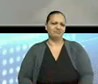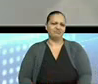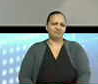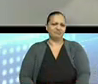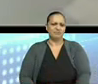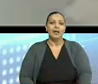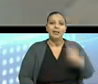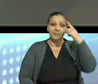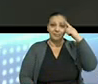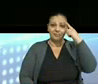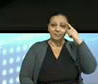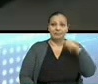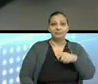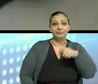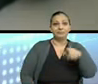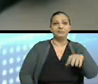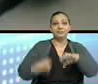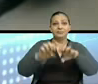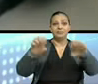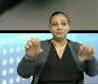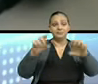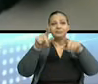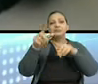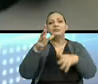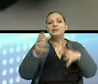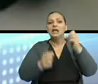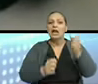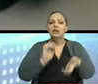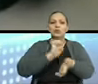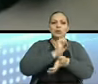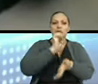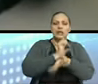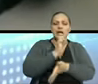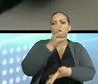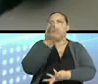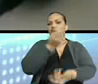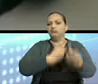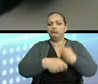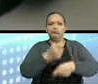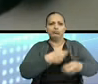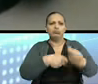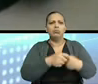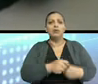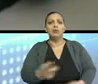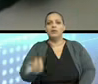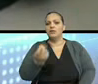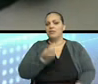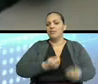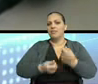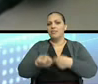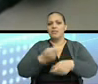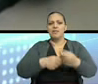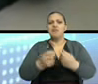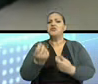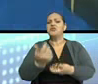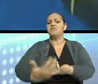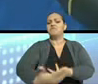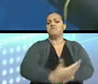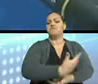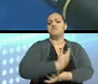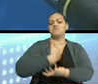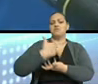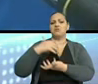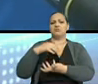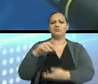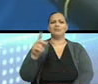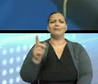se gana en un queso? 25 centavos. En un litro de leche, ¿cuánto se ganan? A veces son 10 centavos. 10 centavos.